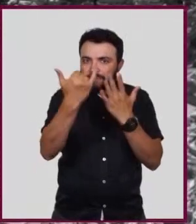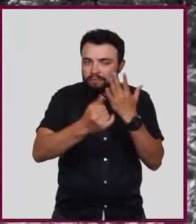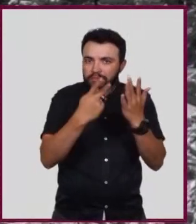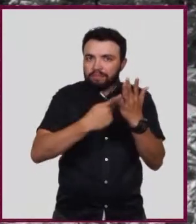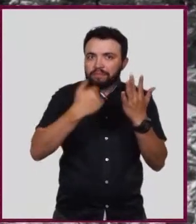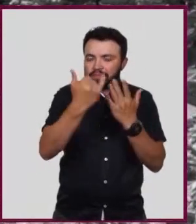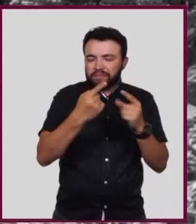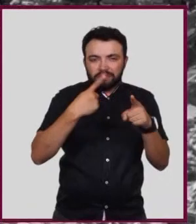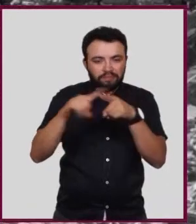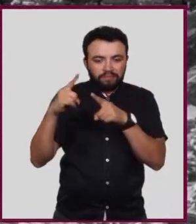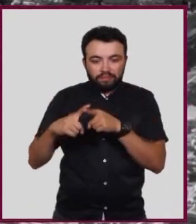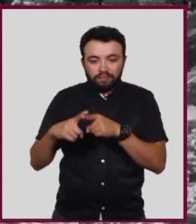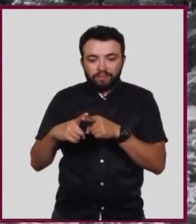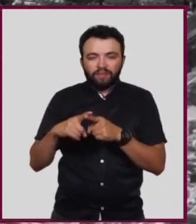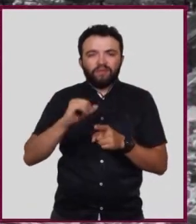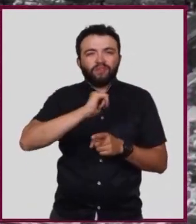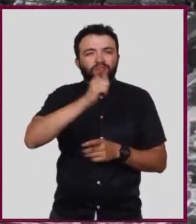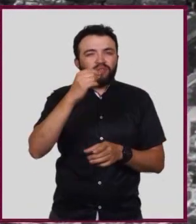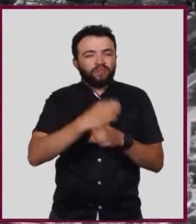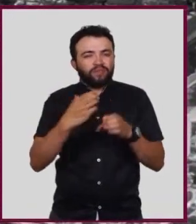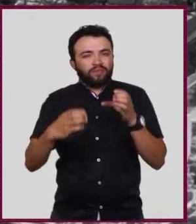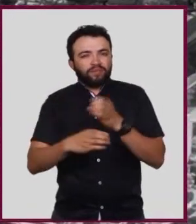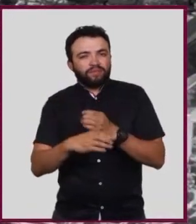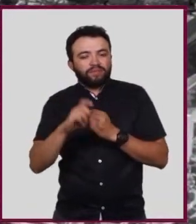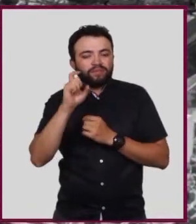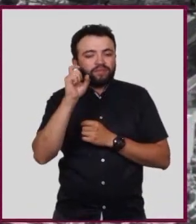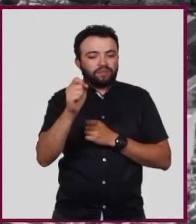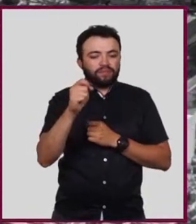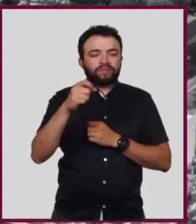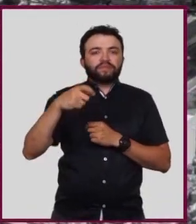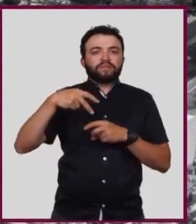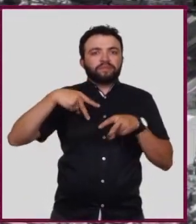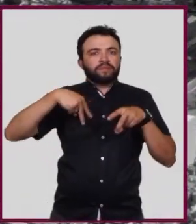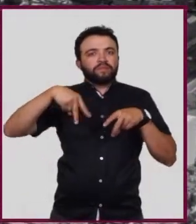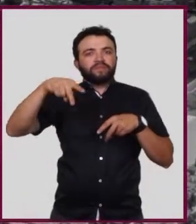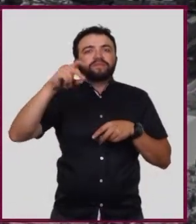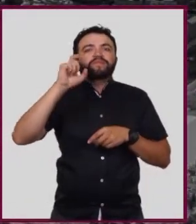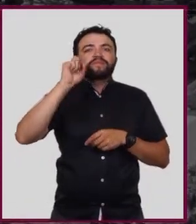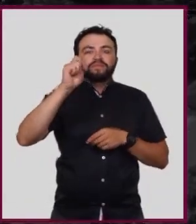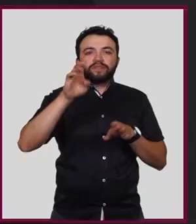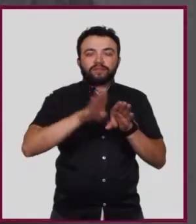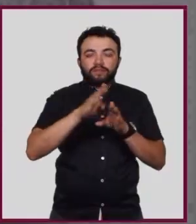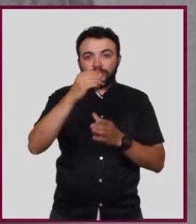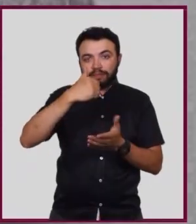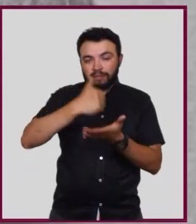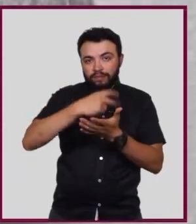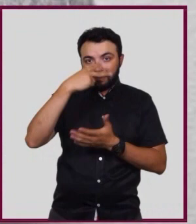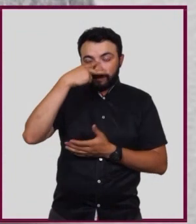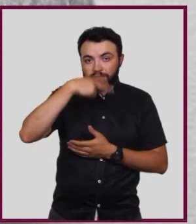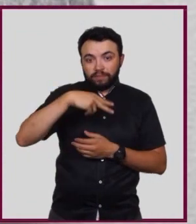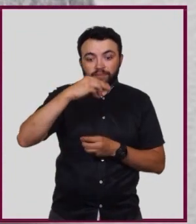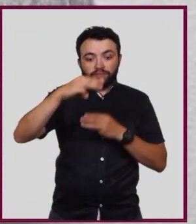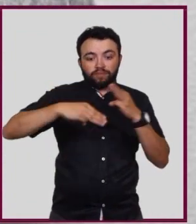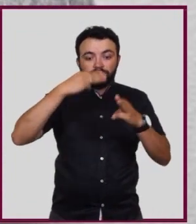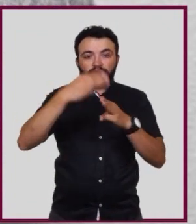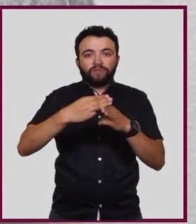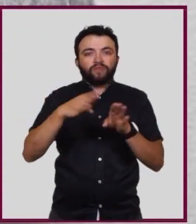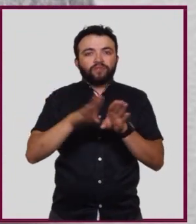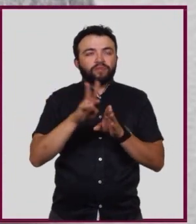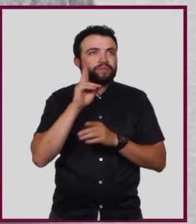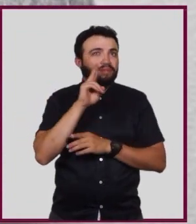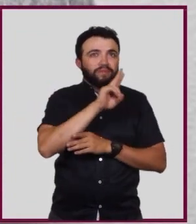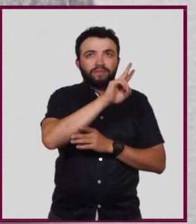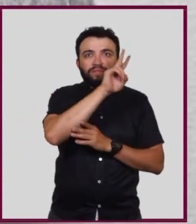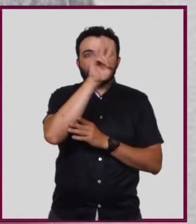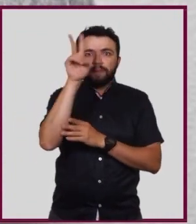Gabriel Orozco son las caminatas que realiza por las diferentes ciudades de México y del mundo, en las que gracias a su observación minuciosa del